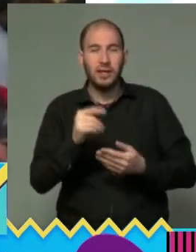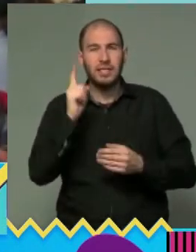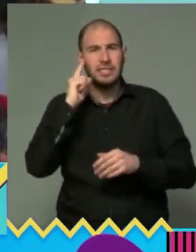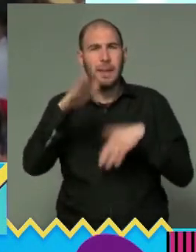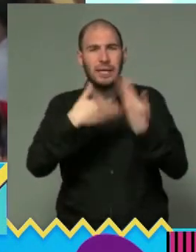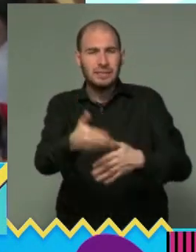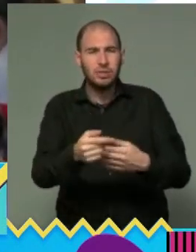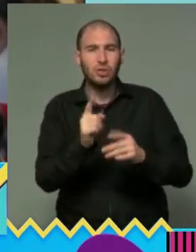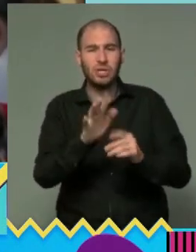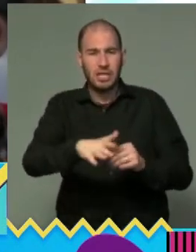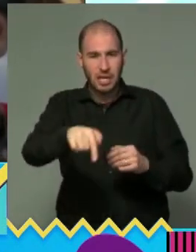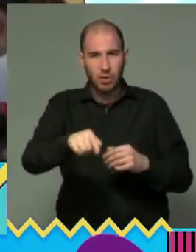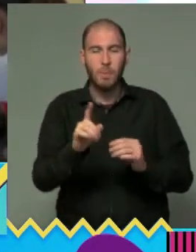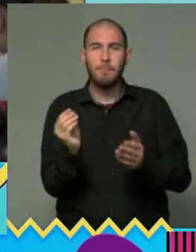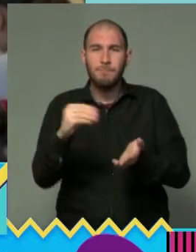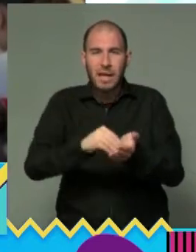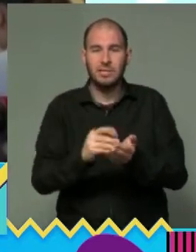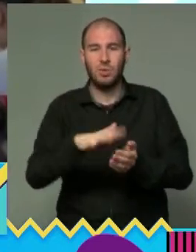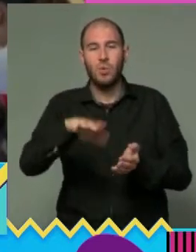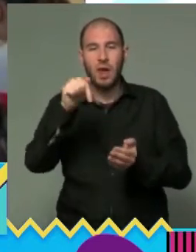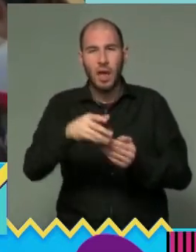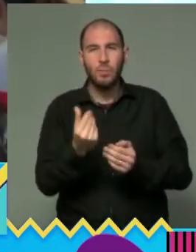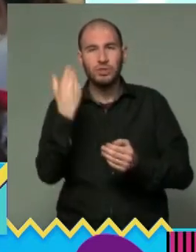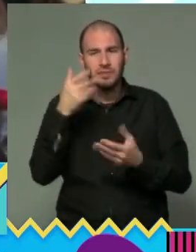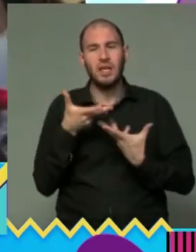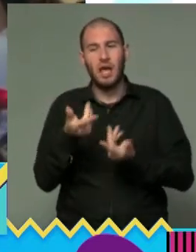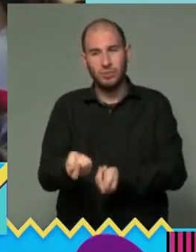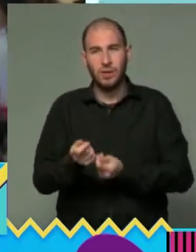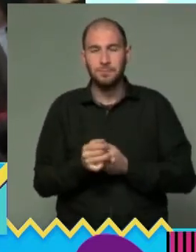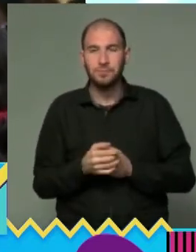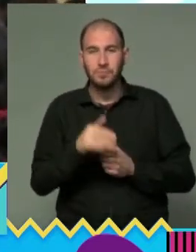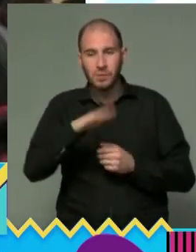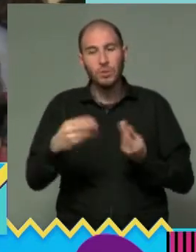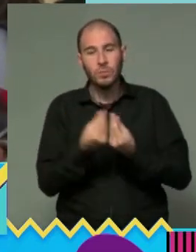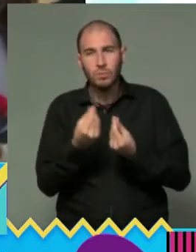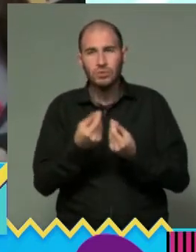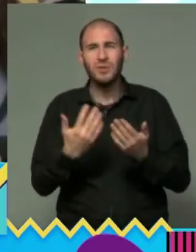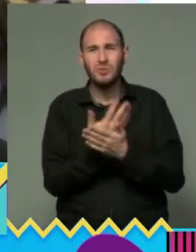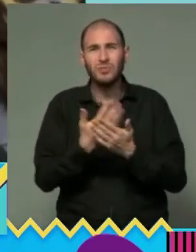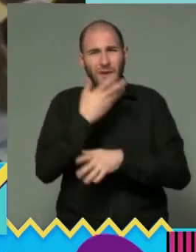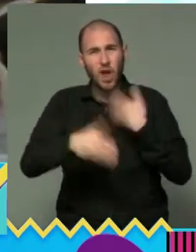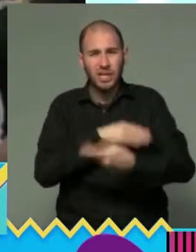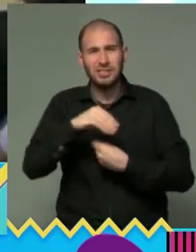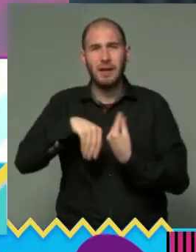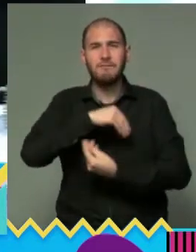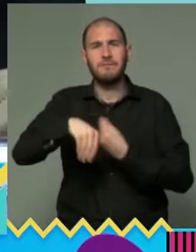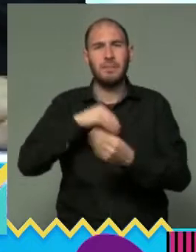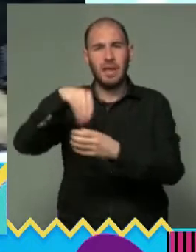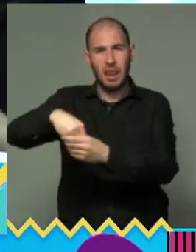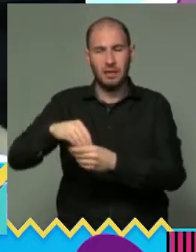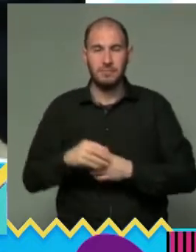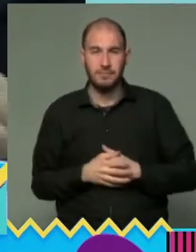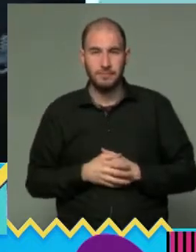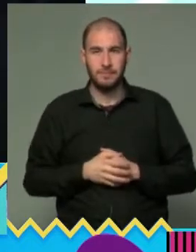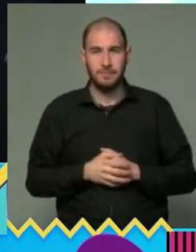forma académicamente un chico, sino que también es un lugar muchas veces de socorro de muchos chicos que sufren mucha violencia dentro de su ámbito